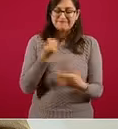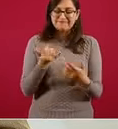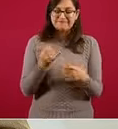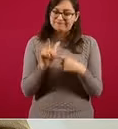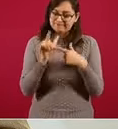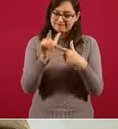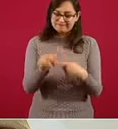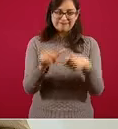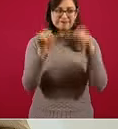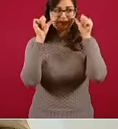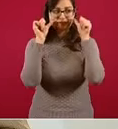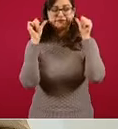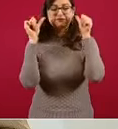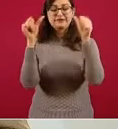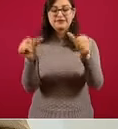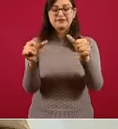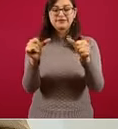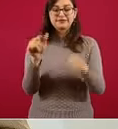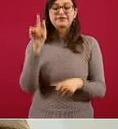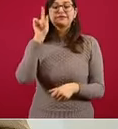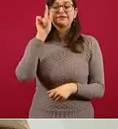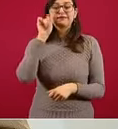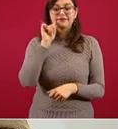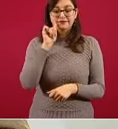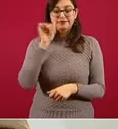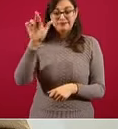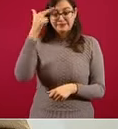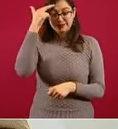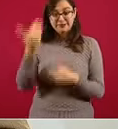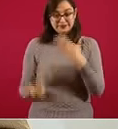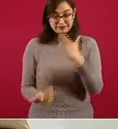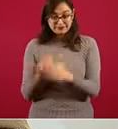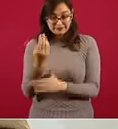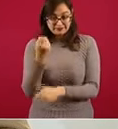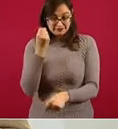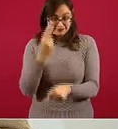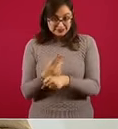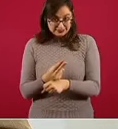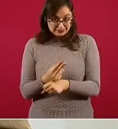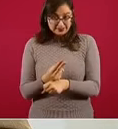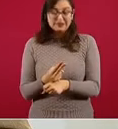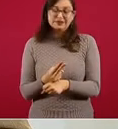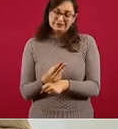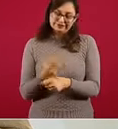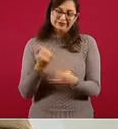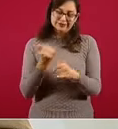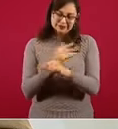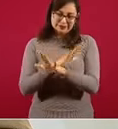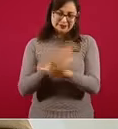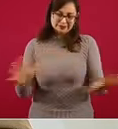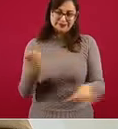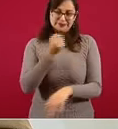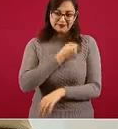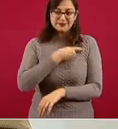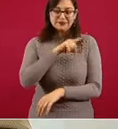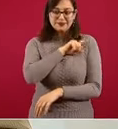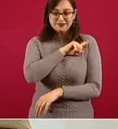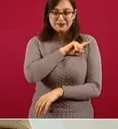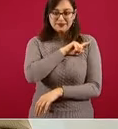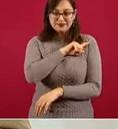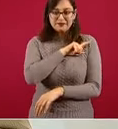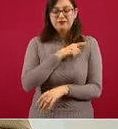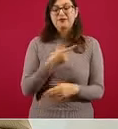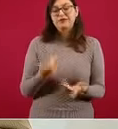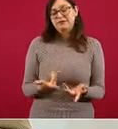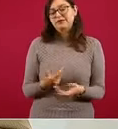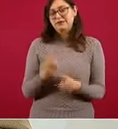pendientes, y mañana recuerden que es el pulso de la salud. Mañana seguramente tenemos una evaluación en la mañana durante